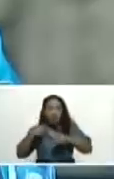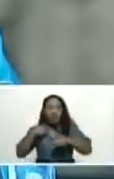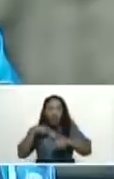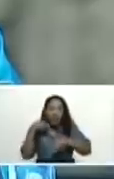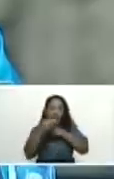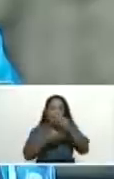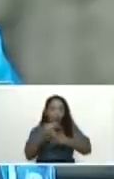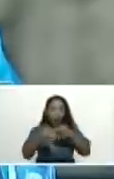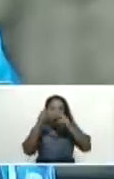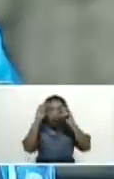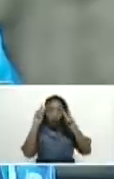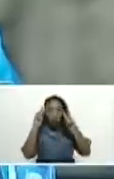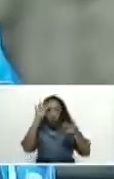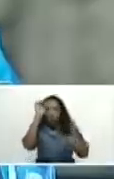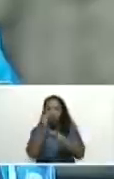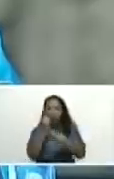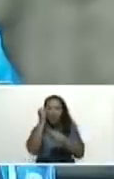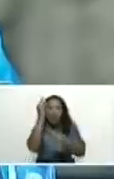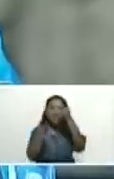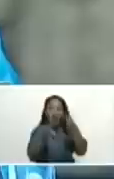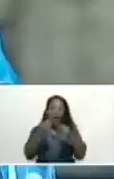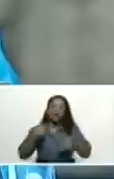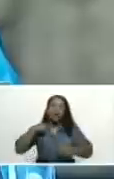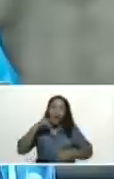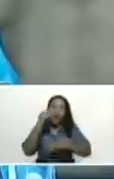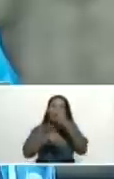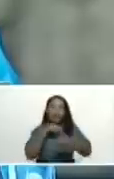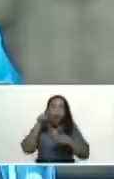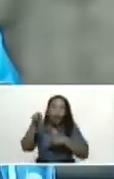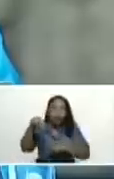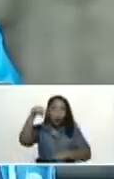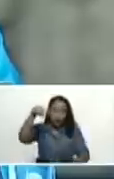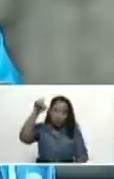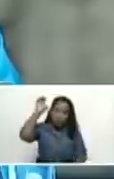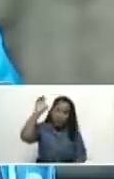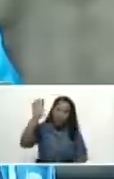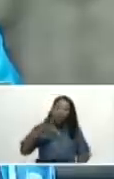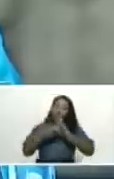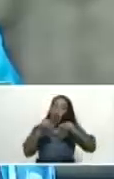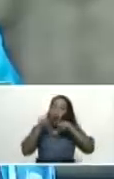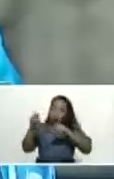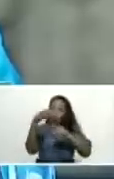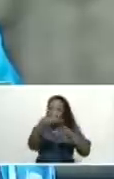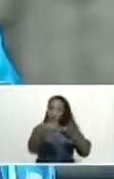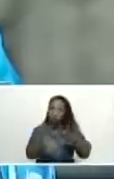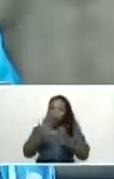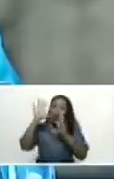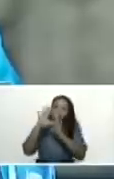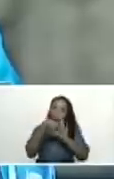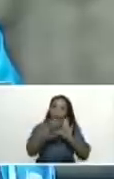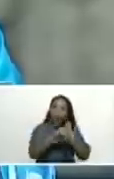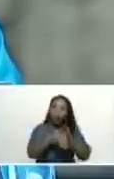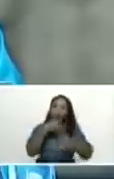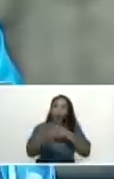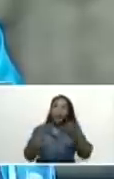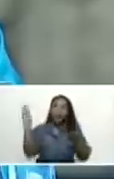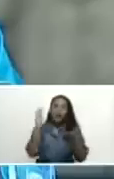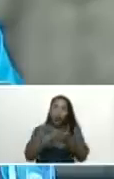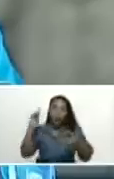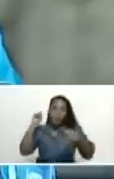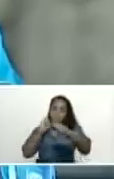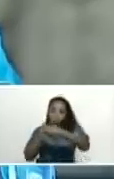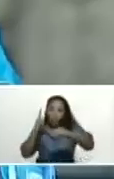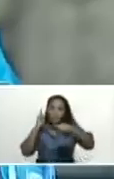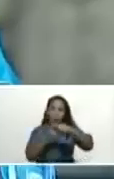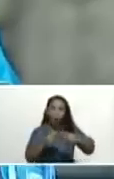garantizar, y la fiscalía le tiene que garantizar a este país, que todos esos recursos que se robaron sean encontrados,